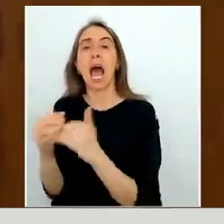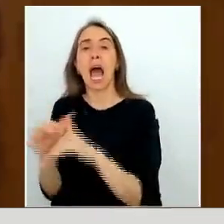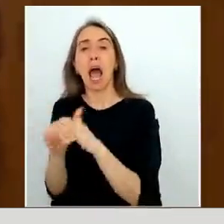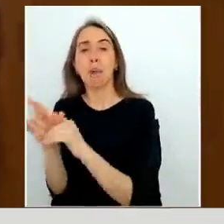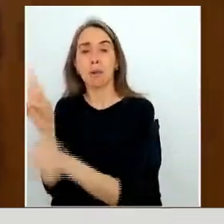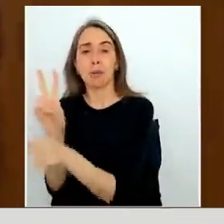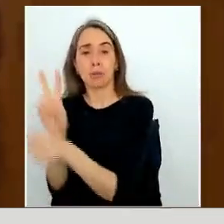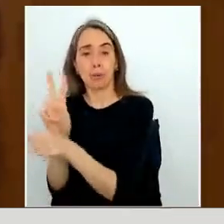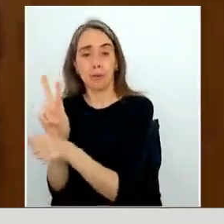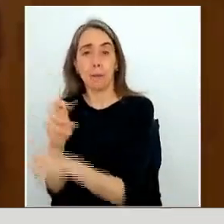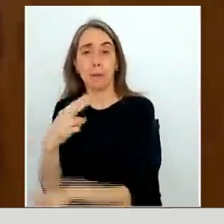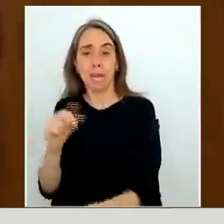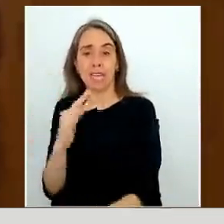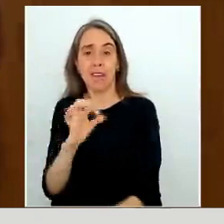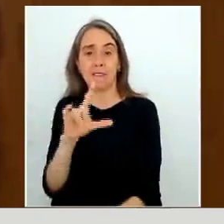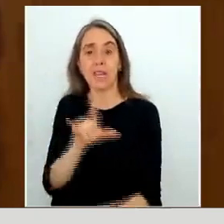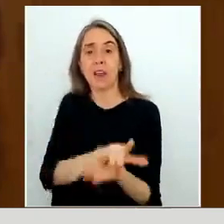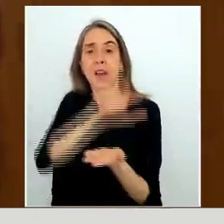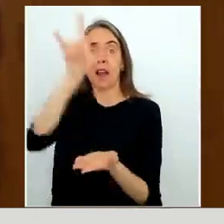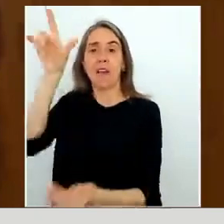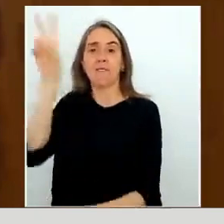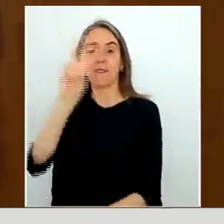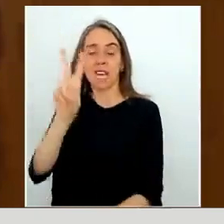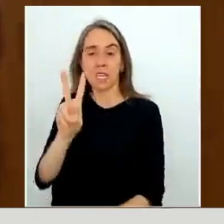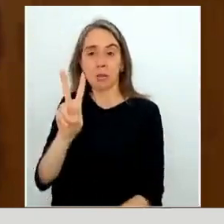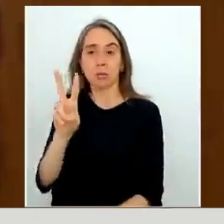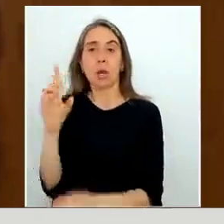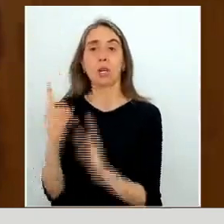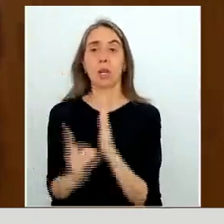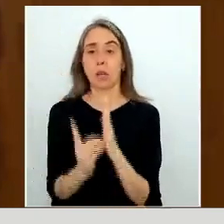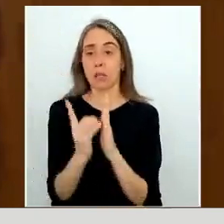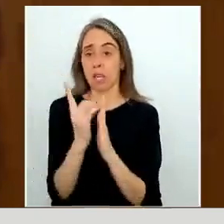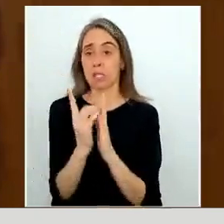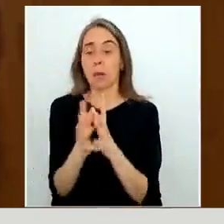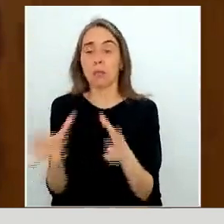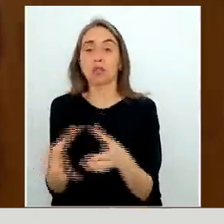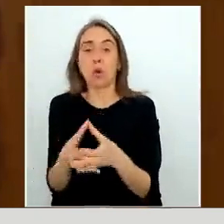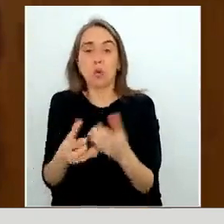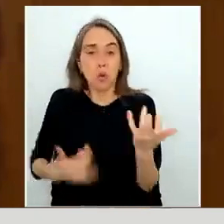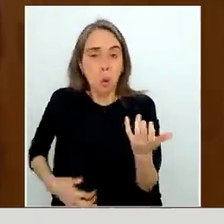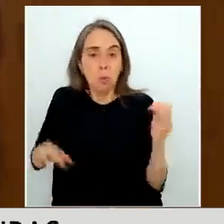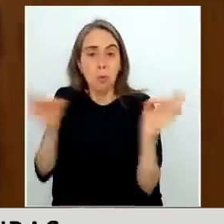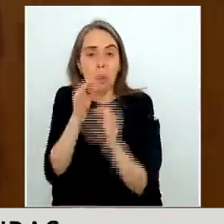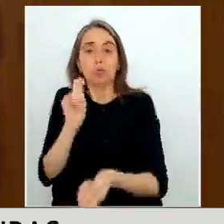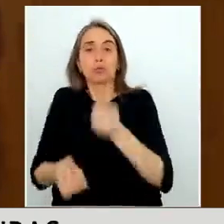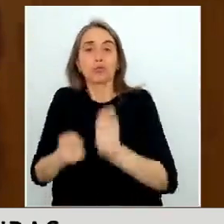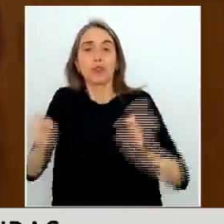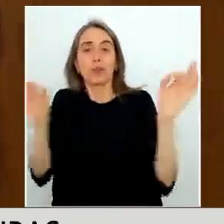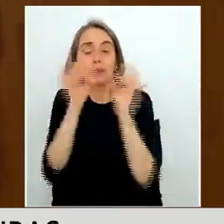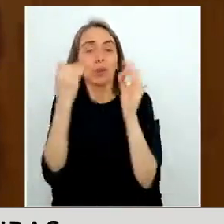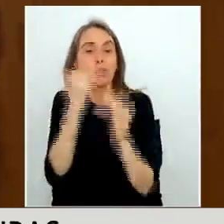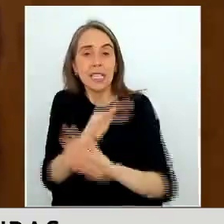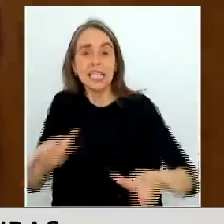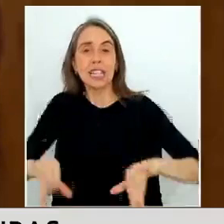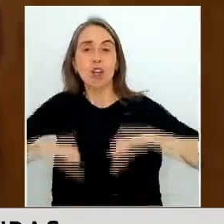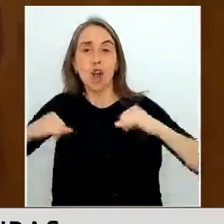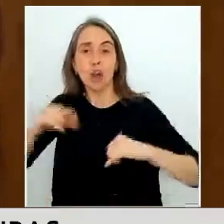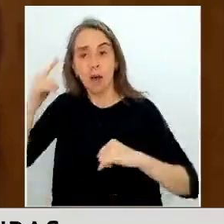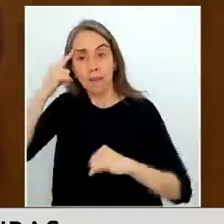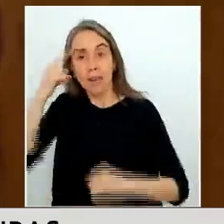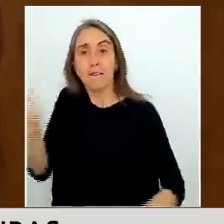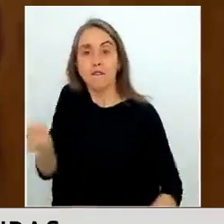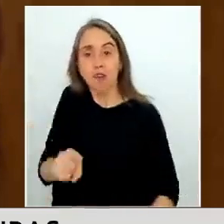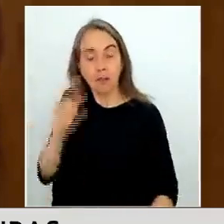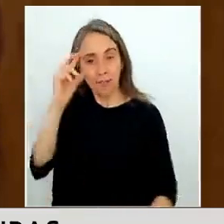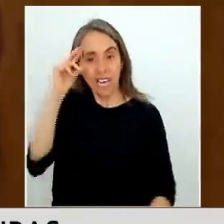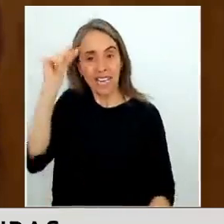a Venezuela país con gran desarrollo de este tipo de agrupaciones bandas orquestas desde donde surgió la idea de volver a crear este tipo